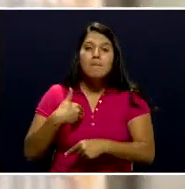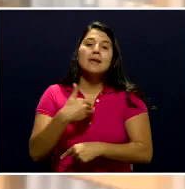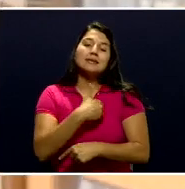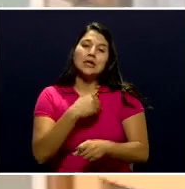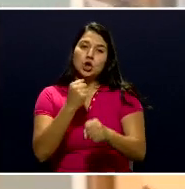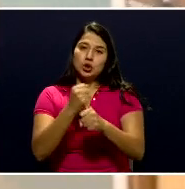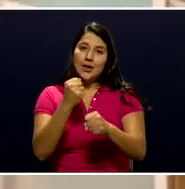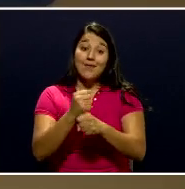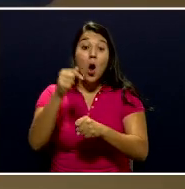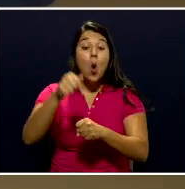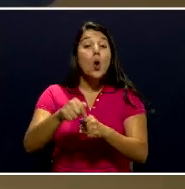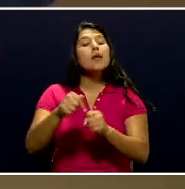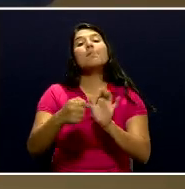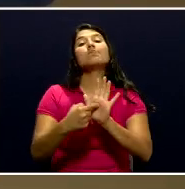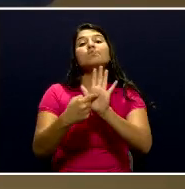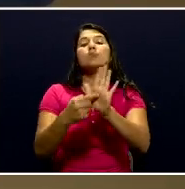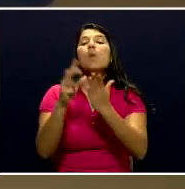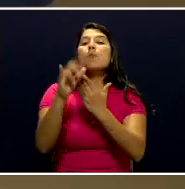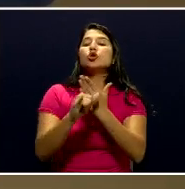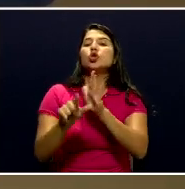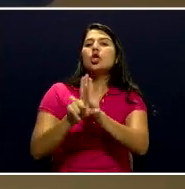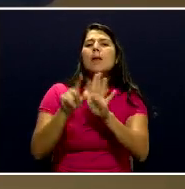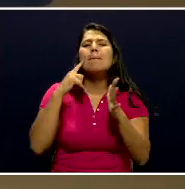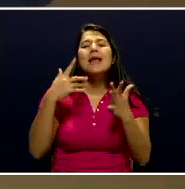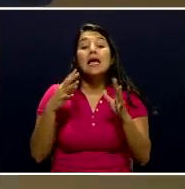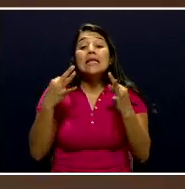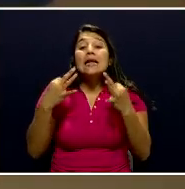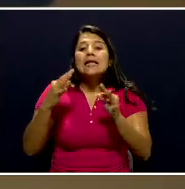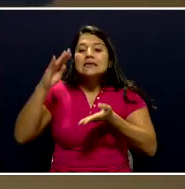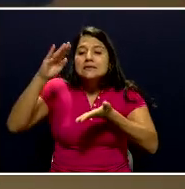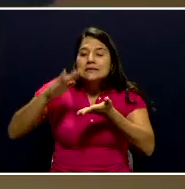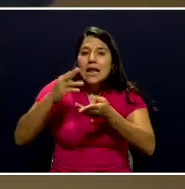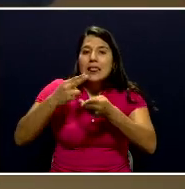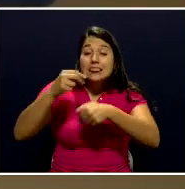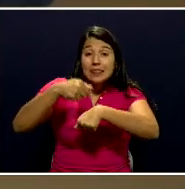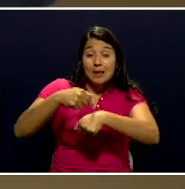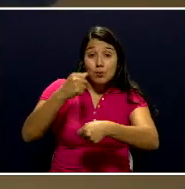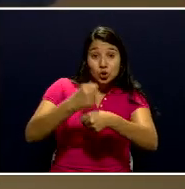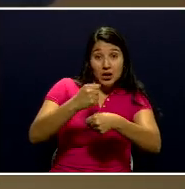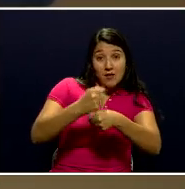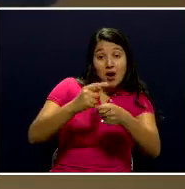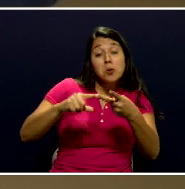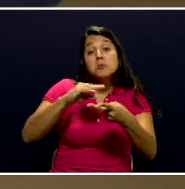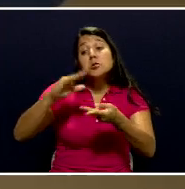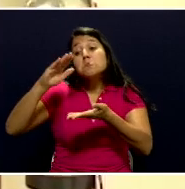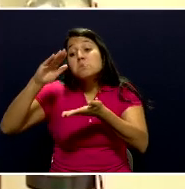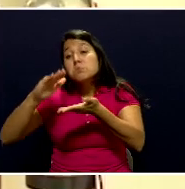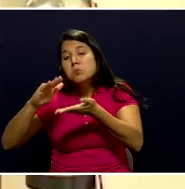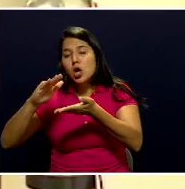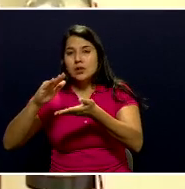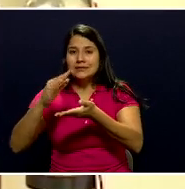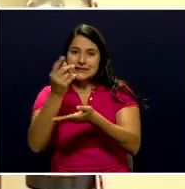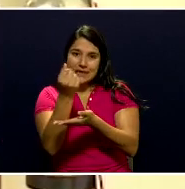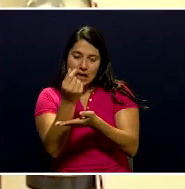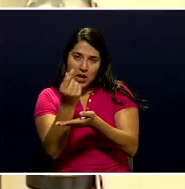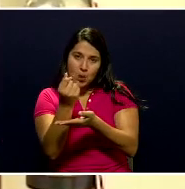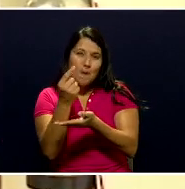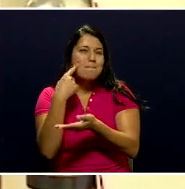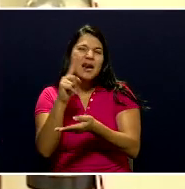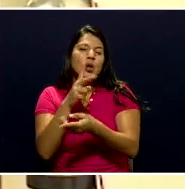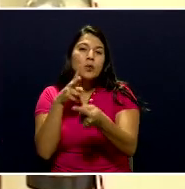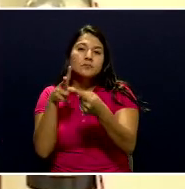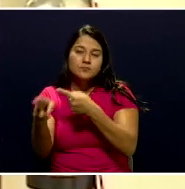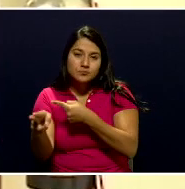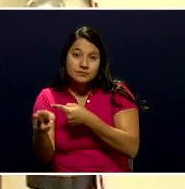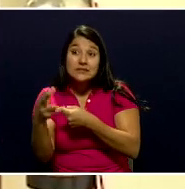presentó un proyecto de ley que busca reducir las jornadas laborales y el salario de los empleados sin romper contratos cuando los ingresos de las